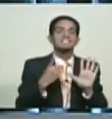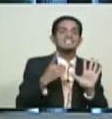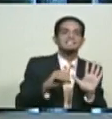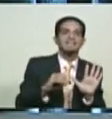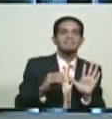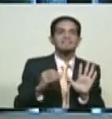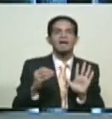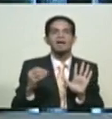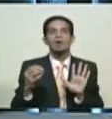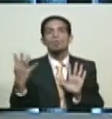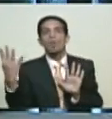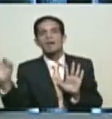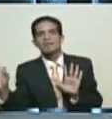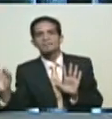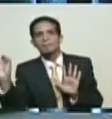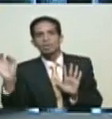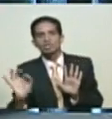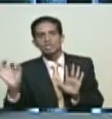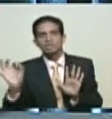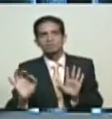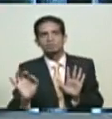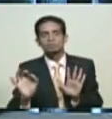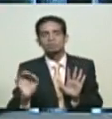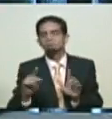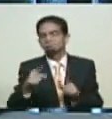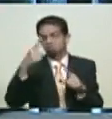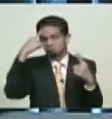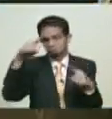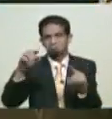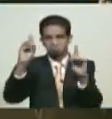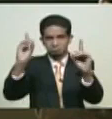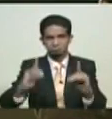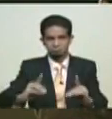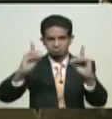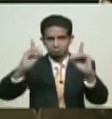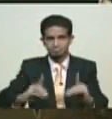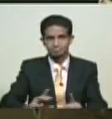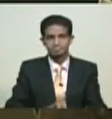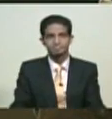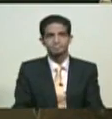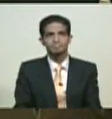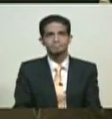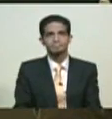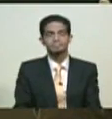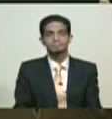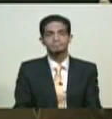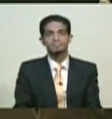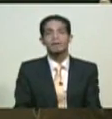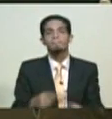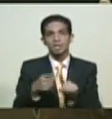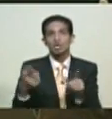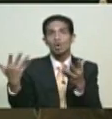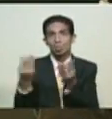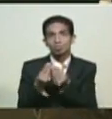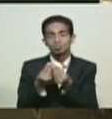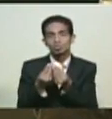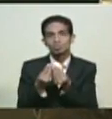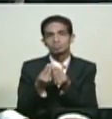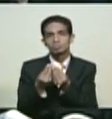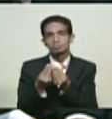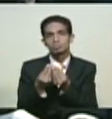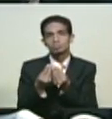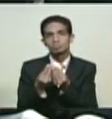50/50 como la quieran pues vamos en sociedad y todos se